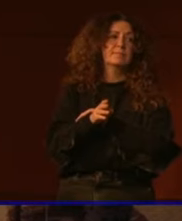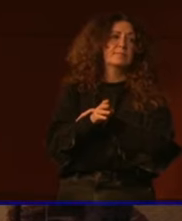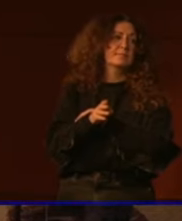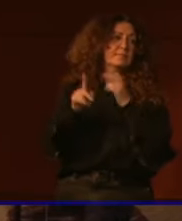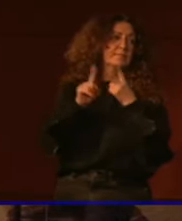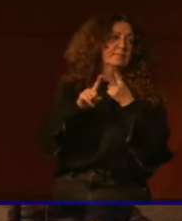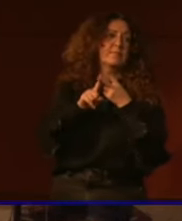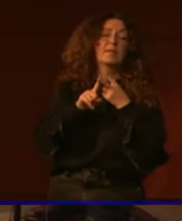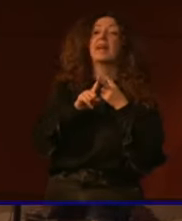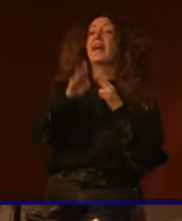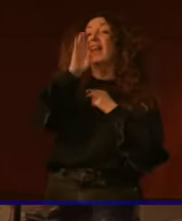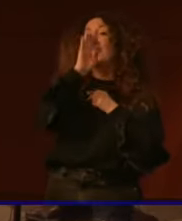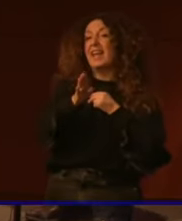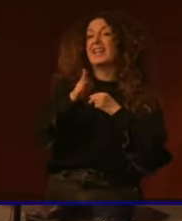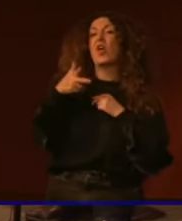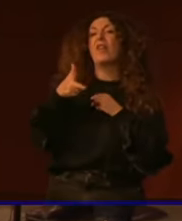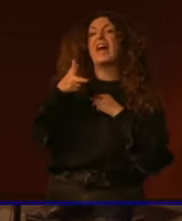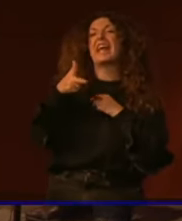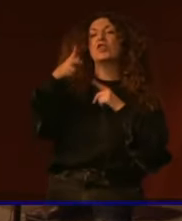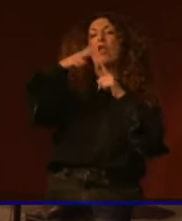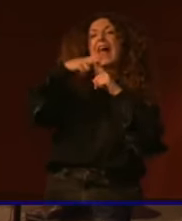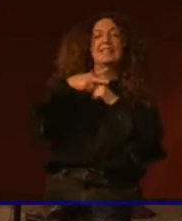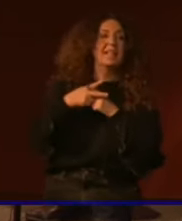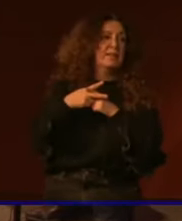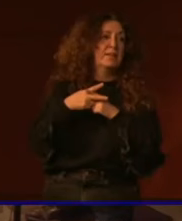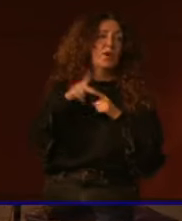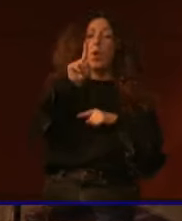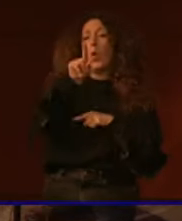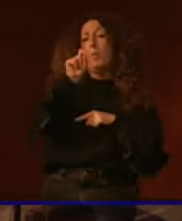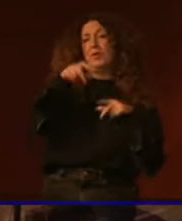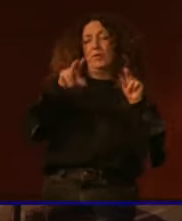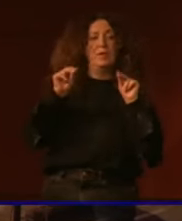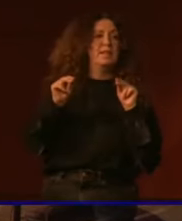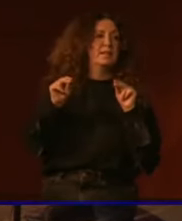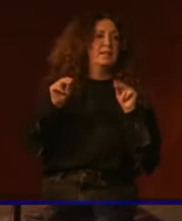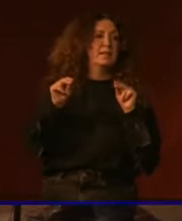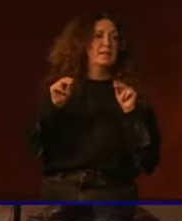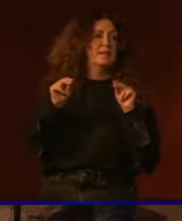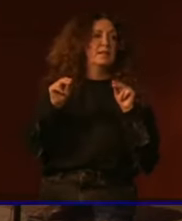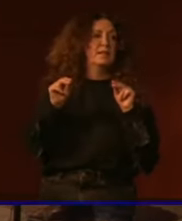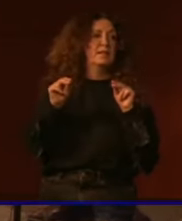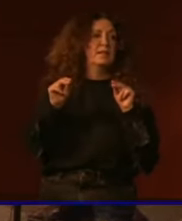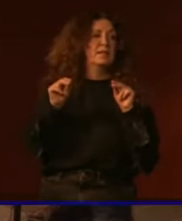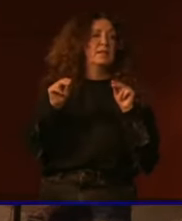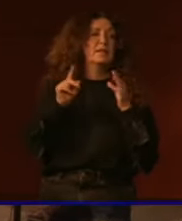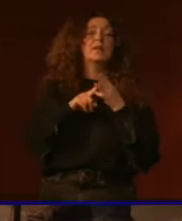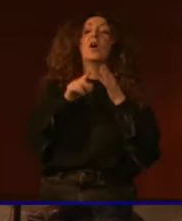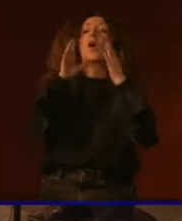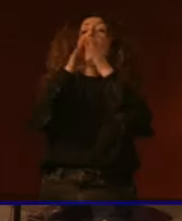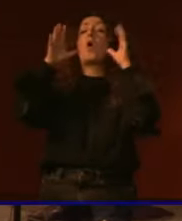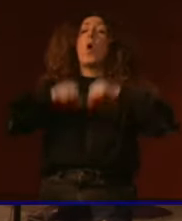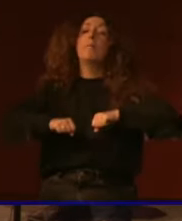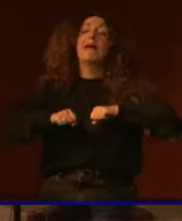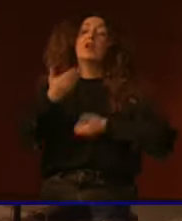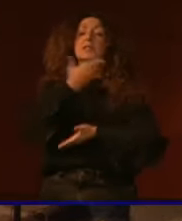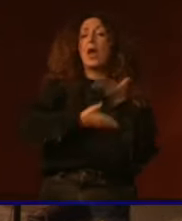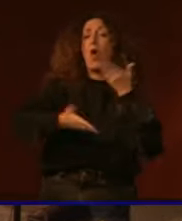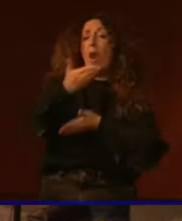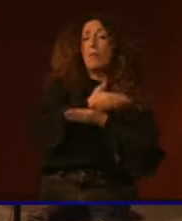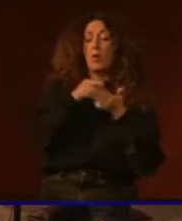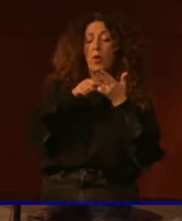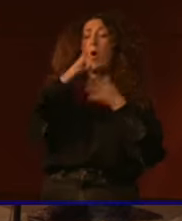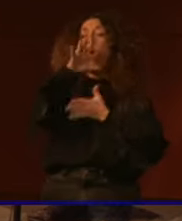a veces derecho de antena. Voy a acabar porque un minuto lo vais a tener. Y mediante convenios de colaboración que